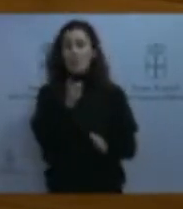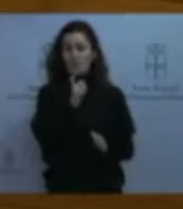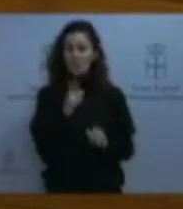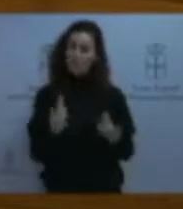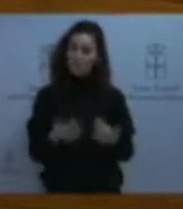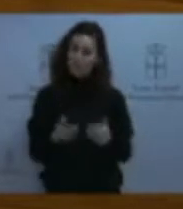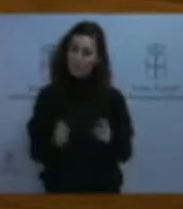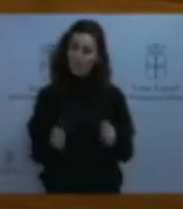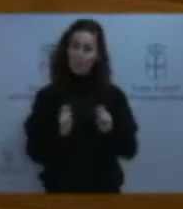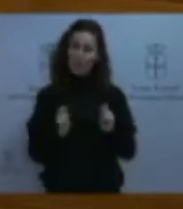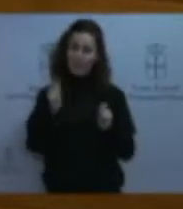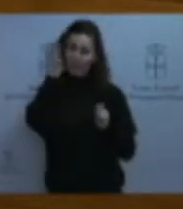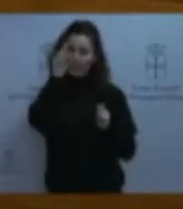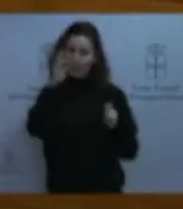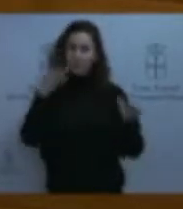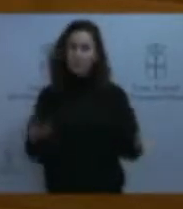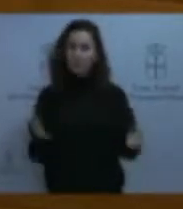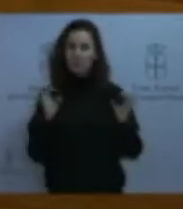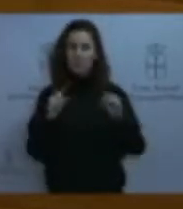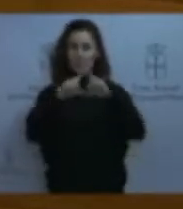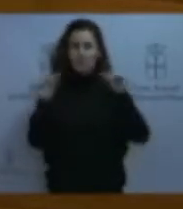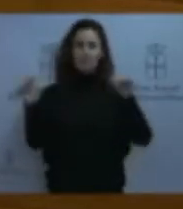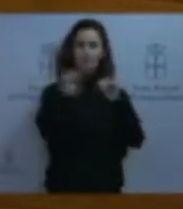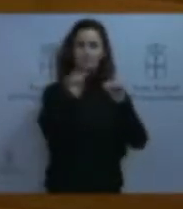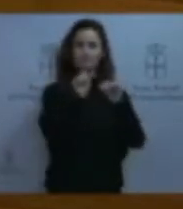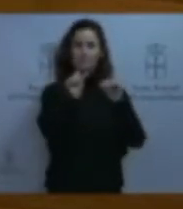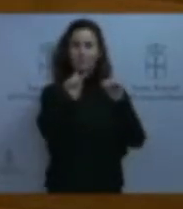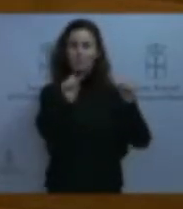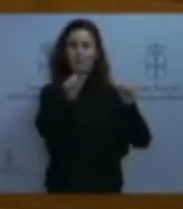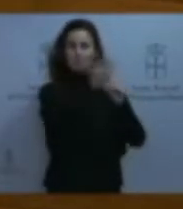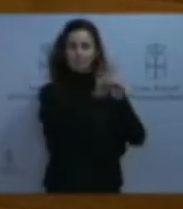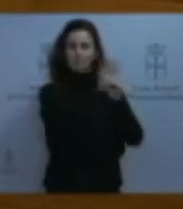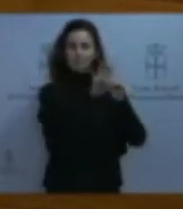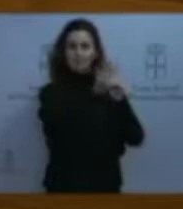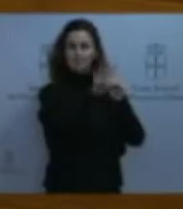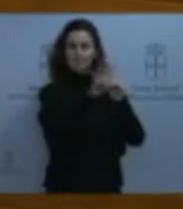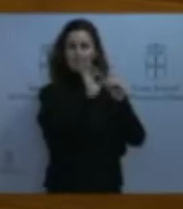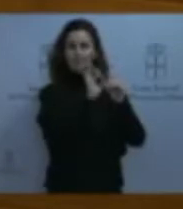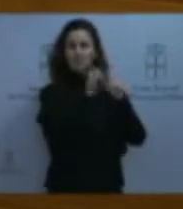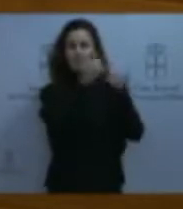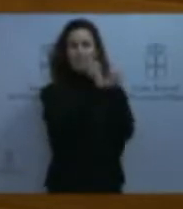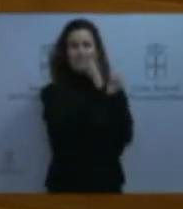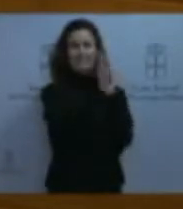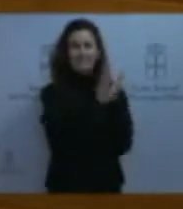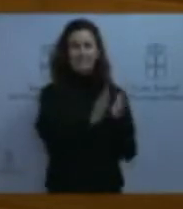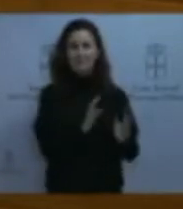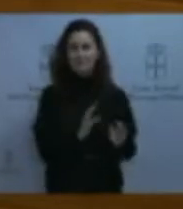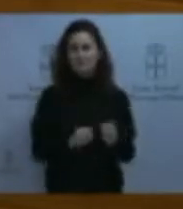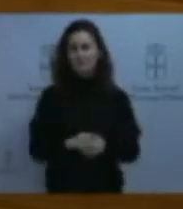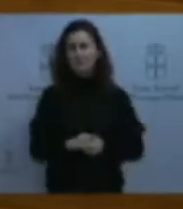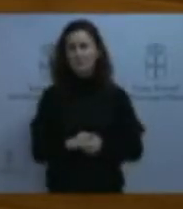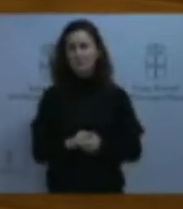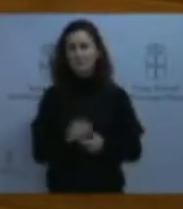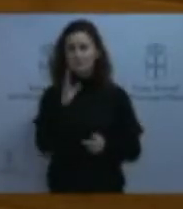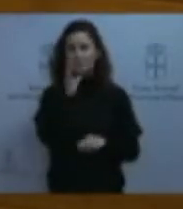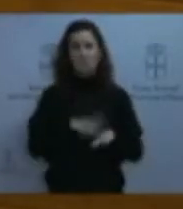Es un fenómeno claramente localizado en el occidente de Asturias, donde la práctica totalidad de los municipios se ha visto afectado de alguna u otra forma por incendios